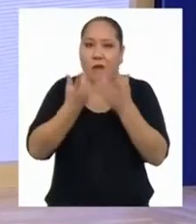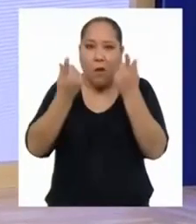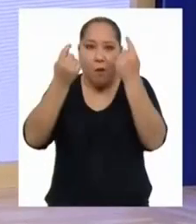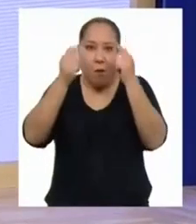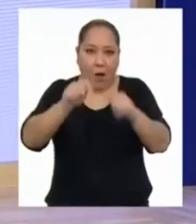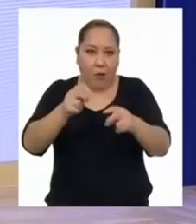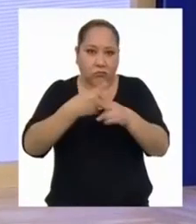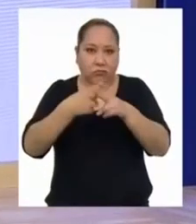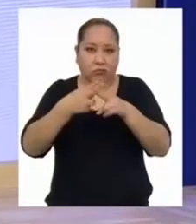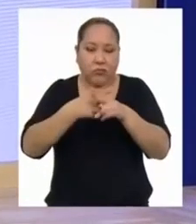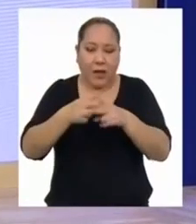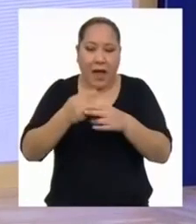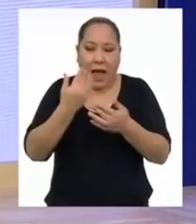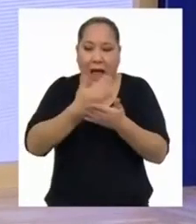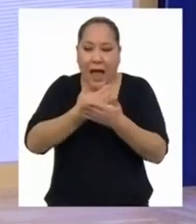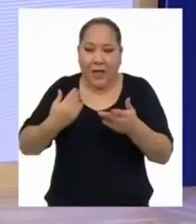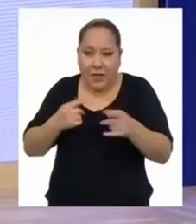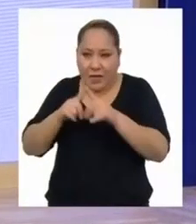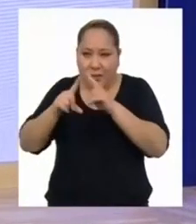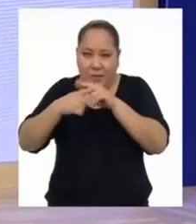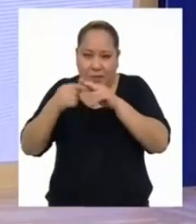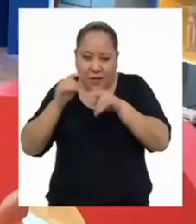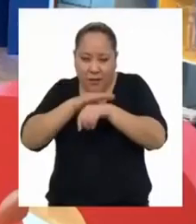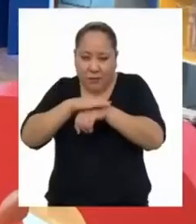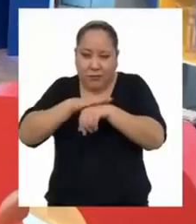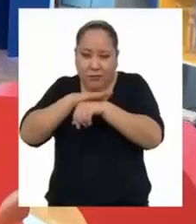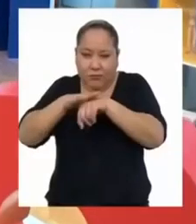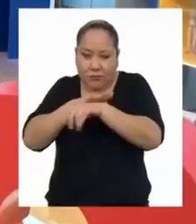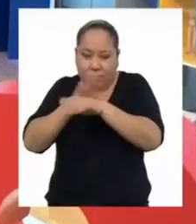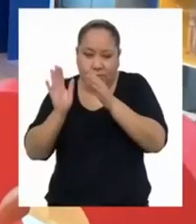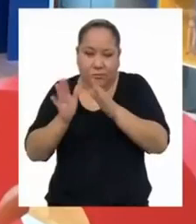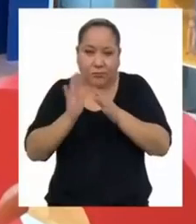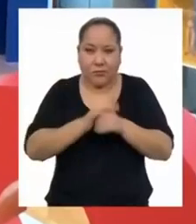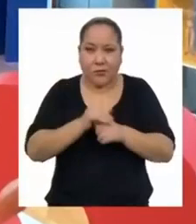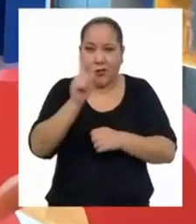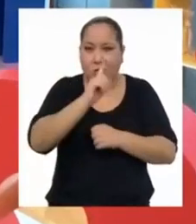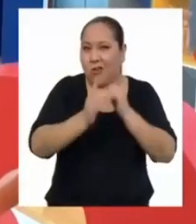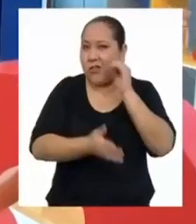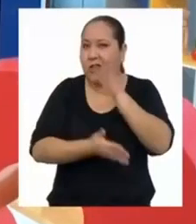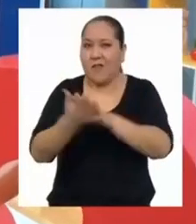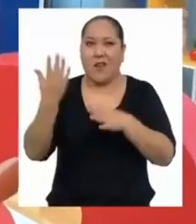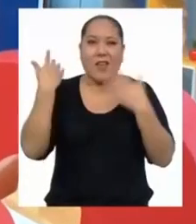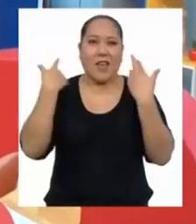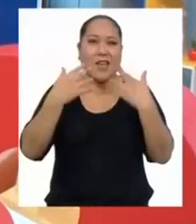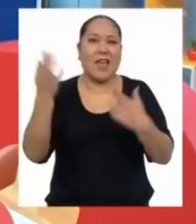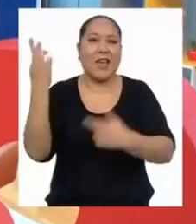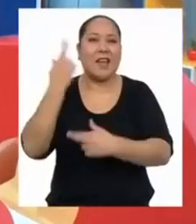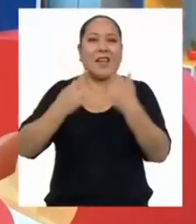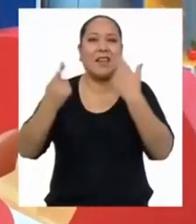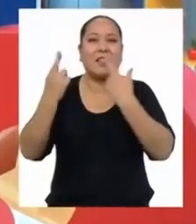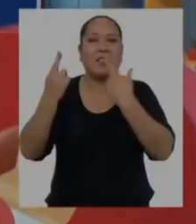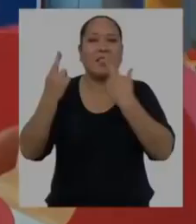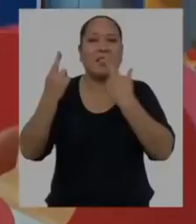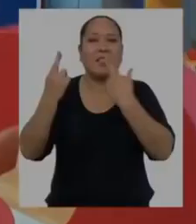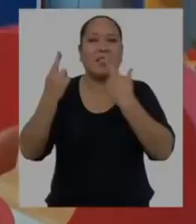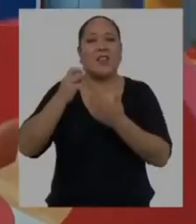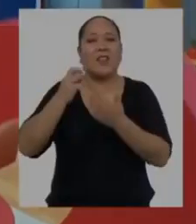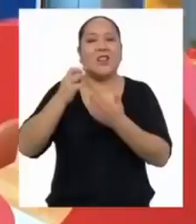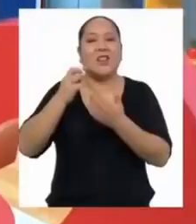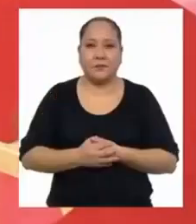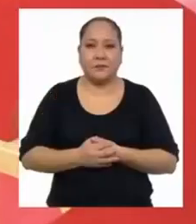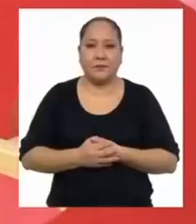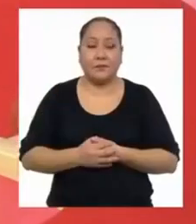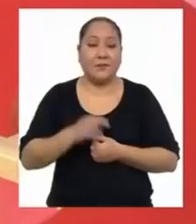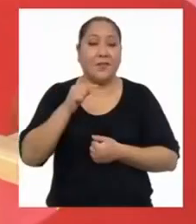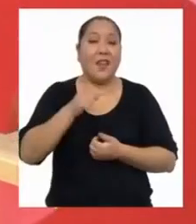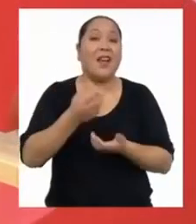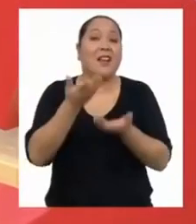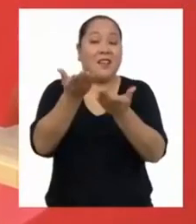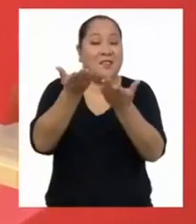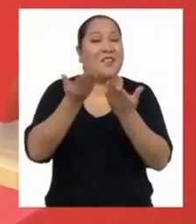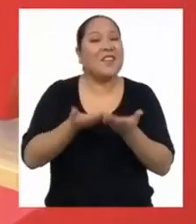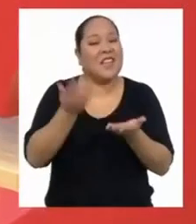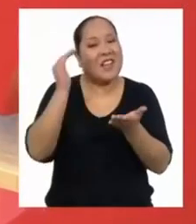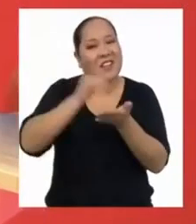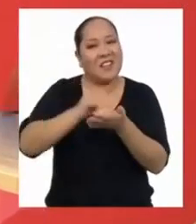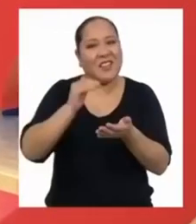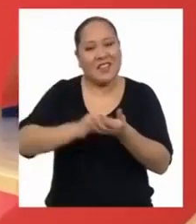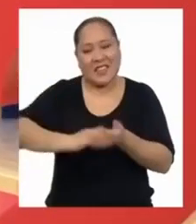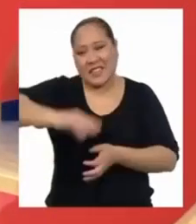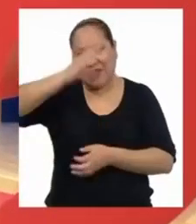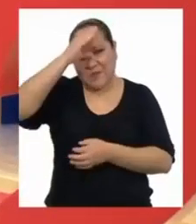empezar a planificar nuestra creación. No te vayas que ya regresamos con más en Aprendo en Casa. De nuevo, chicas y chicos,